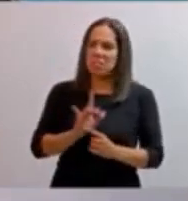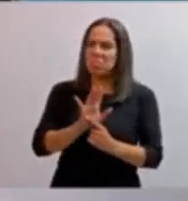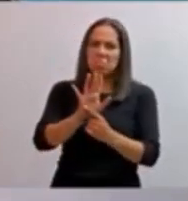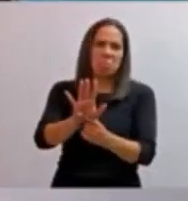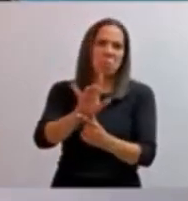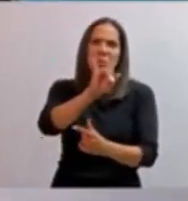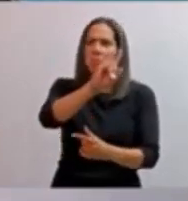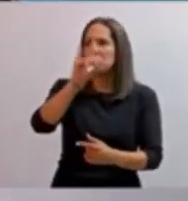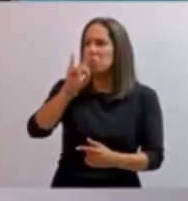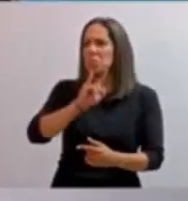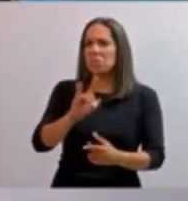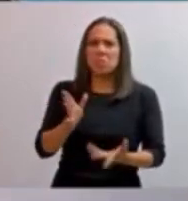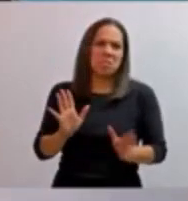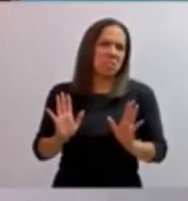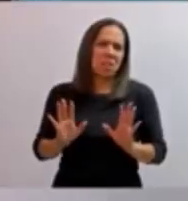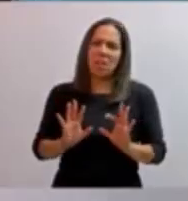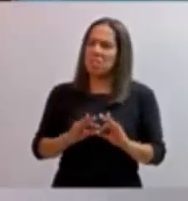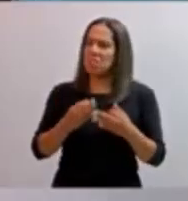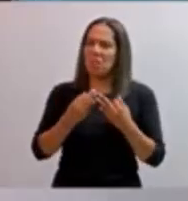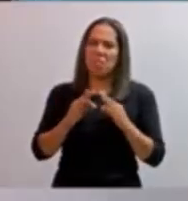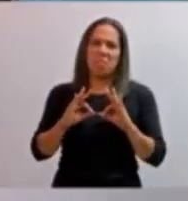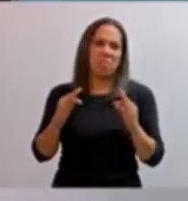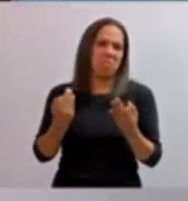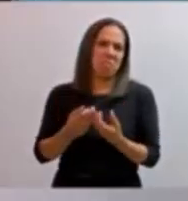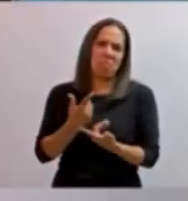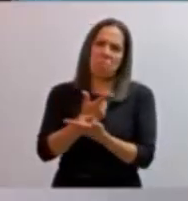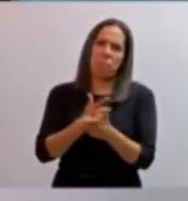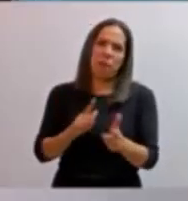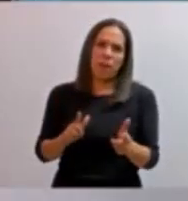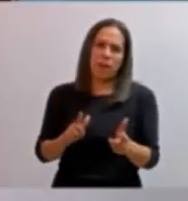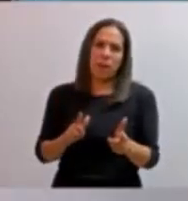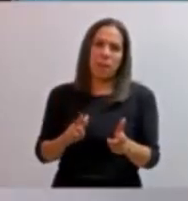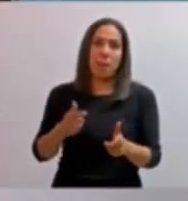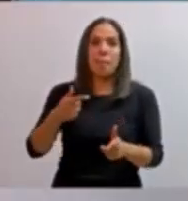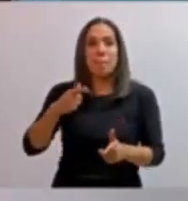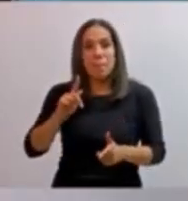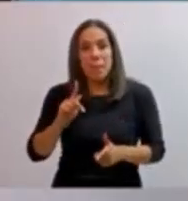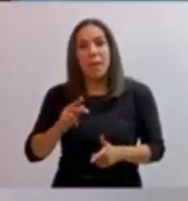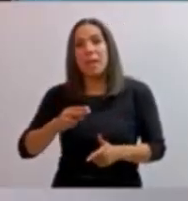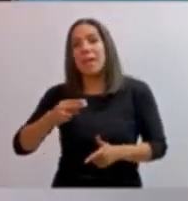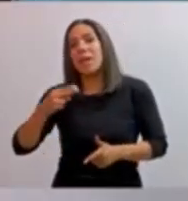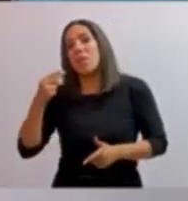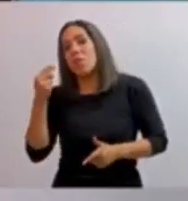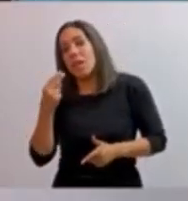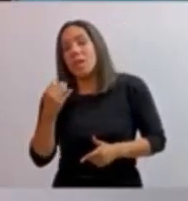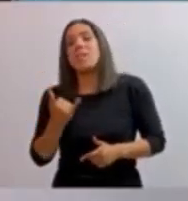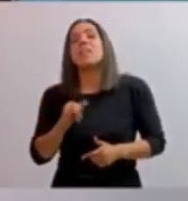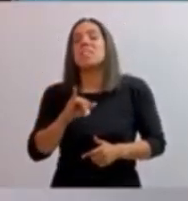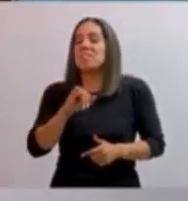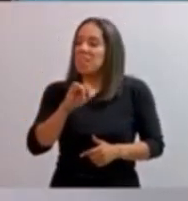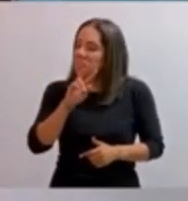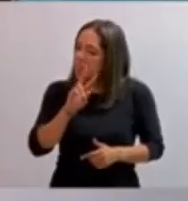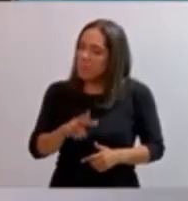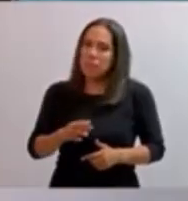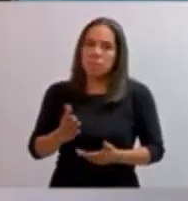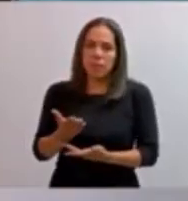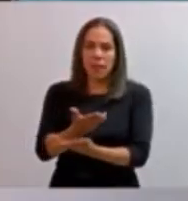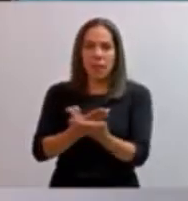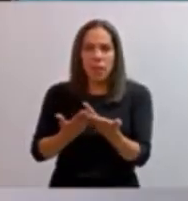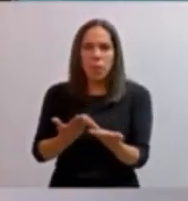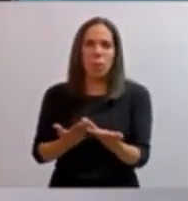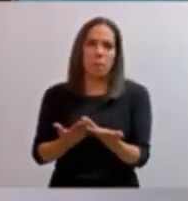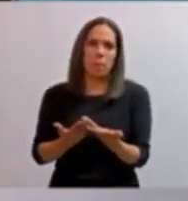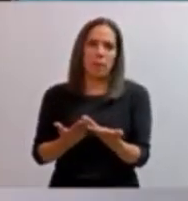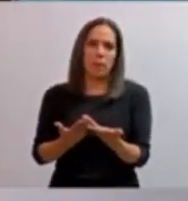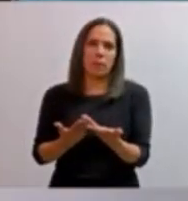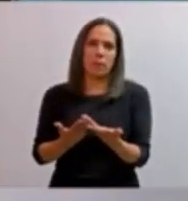o con la herramienta que ellos determinen para presentarla, compartirla, retroalimentar e irle